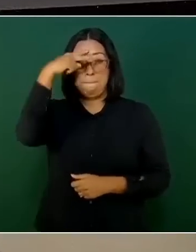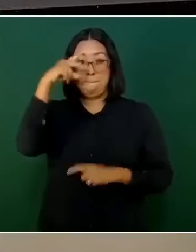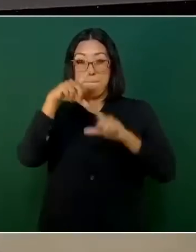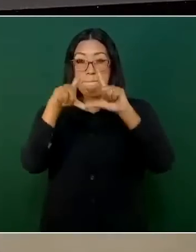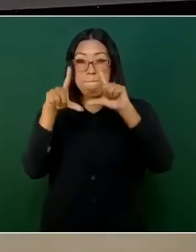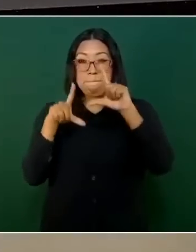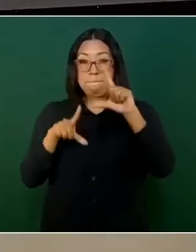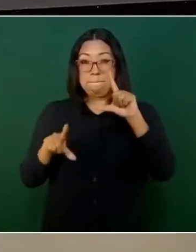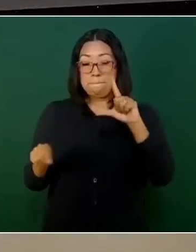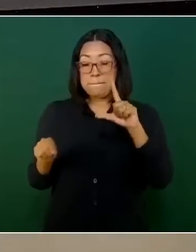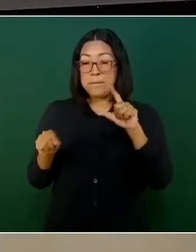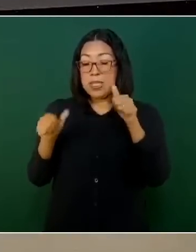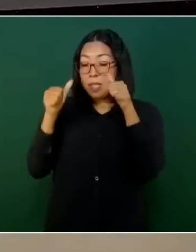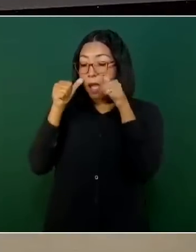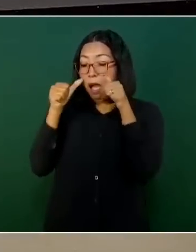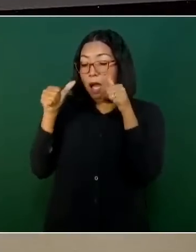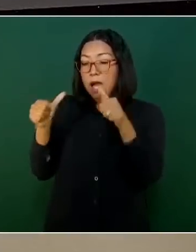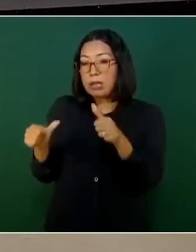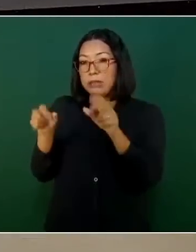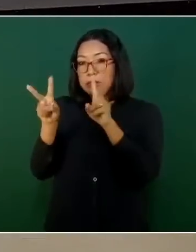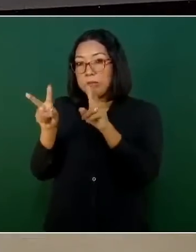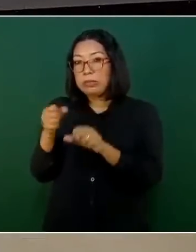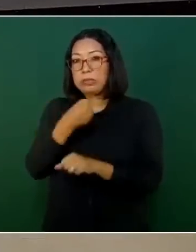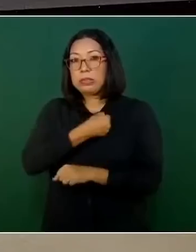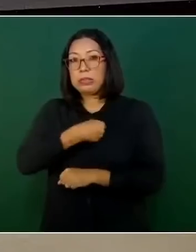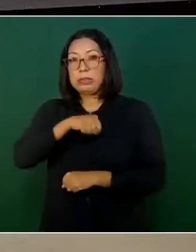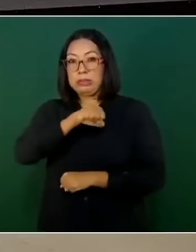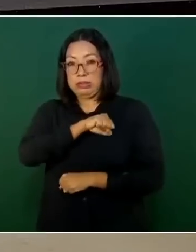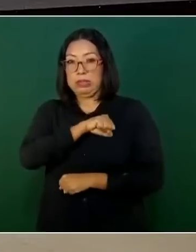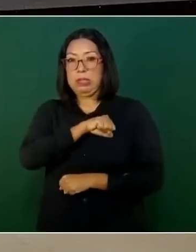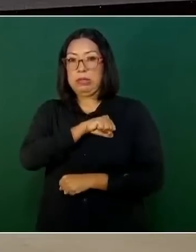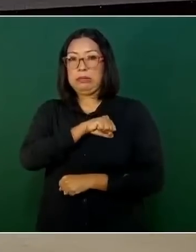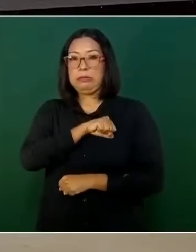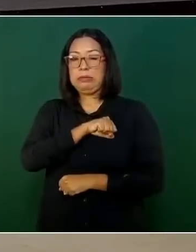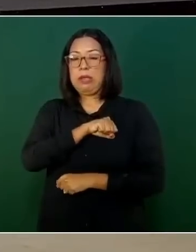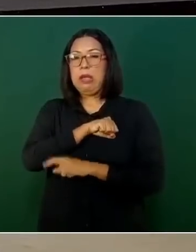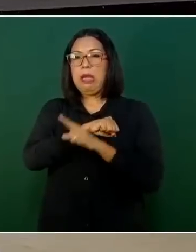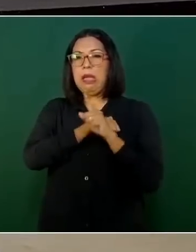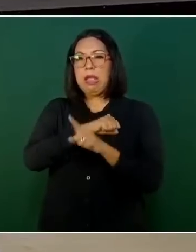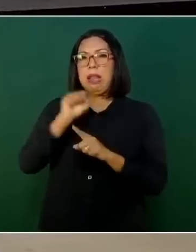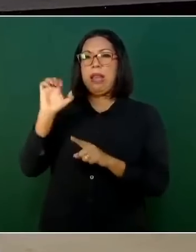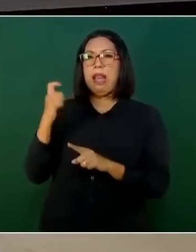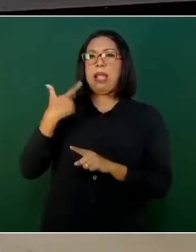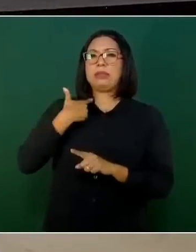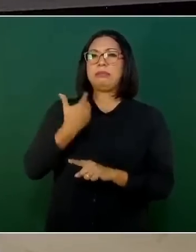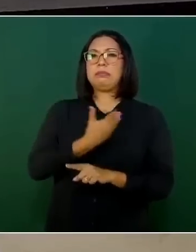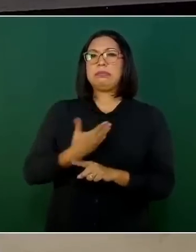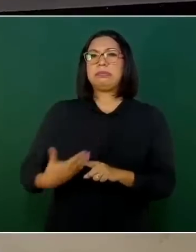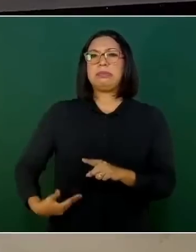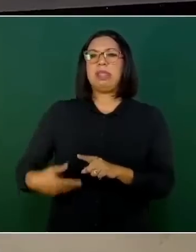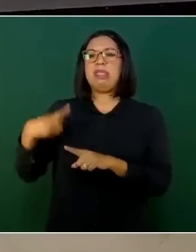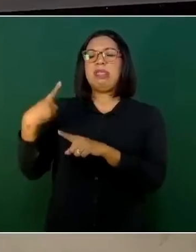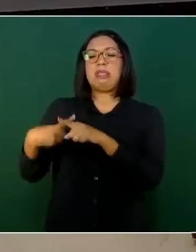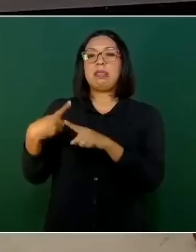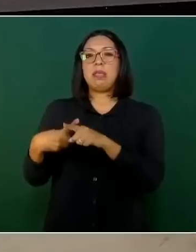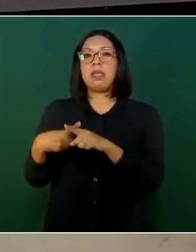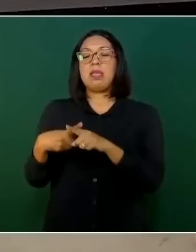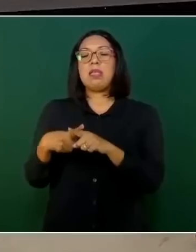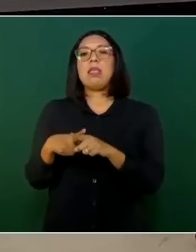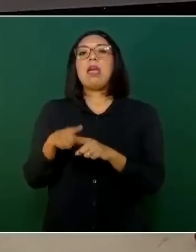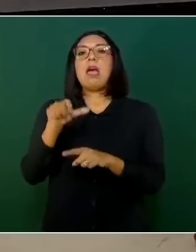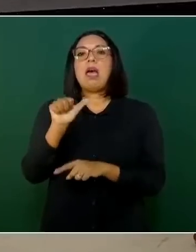indígenas mayas en materia de salud fue Adolfo López Mateos. Fue el único que vino y construyó